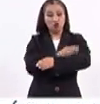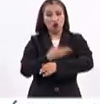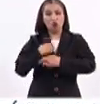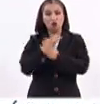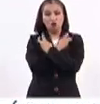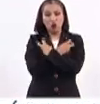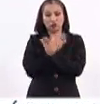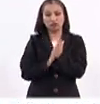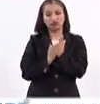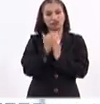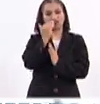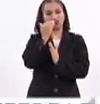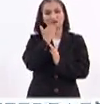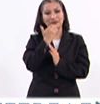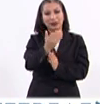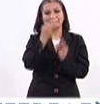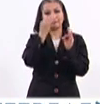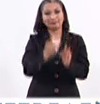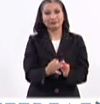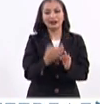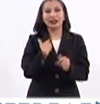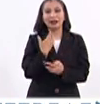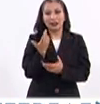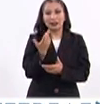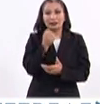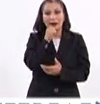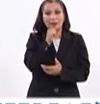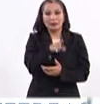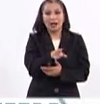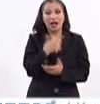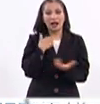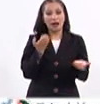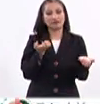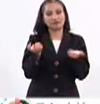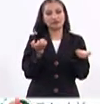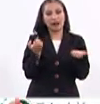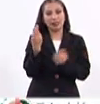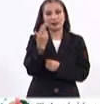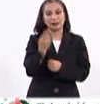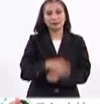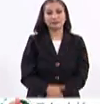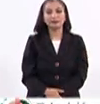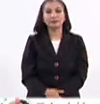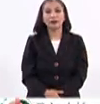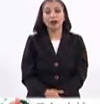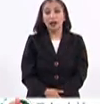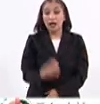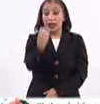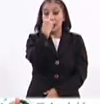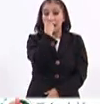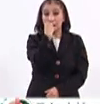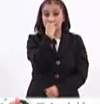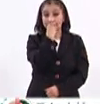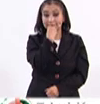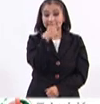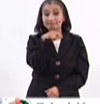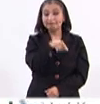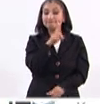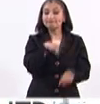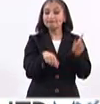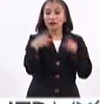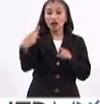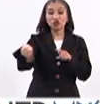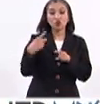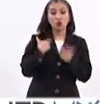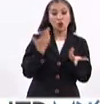huesos crezcan de una forma adecuada y así poder la actividad que se necesita. Los alimentos es de acuerdo a